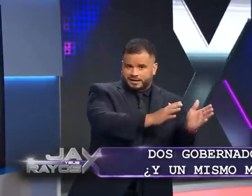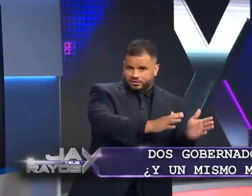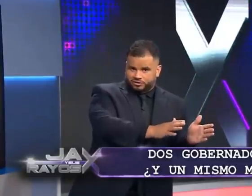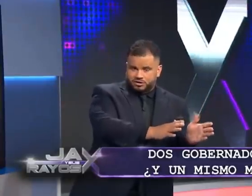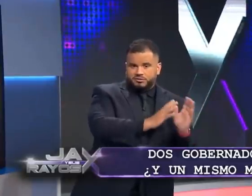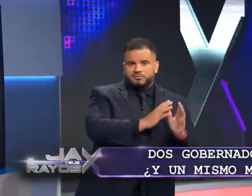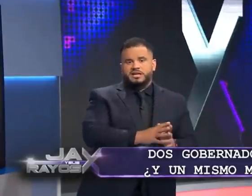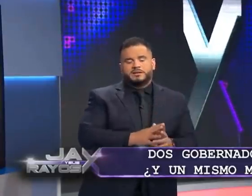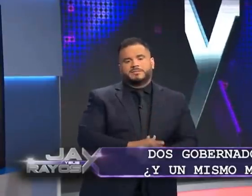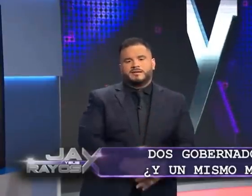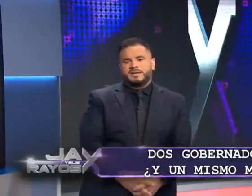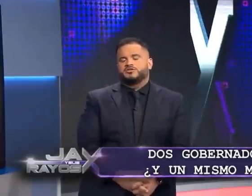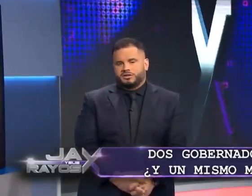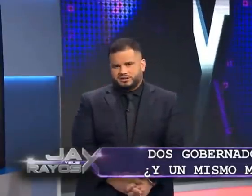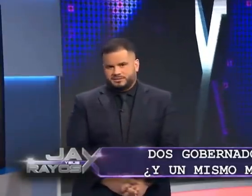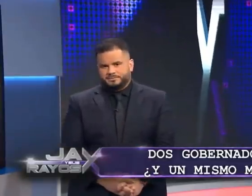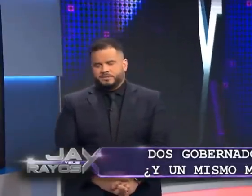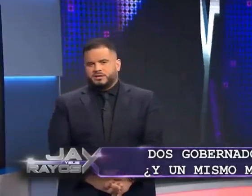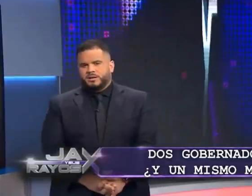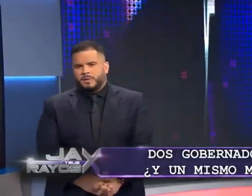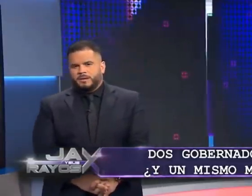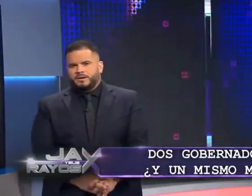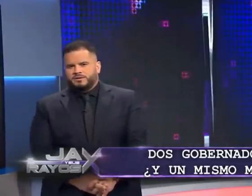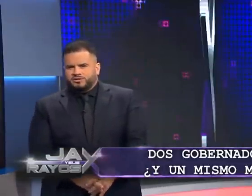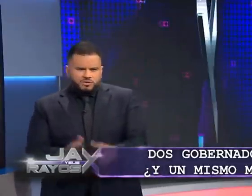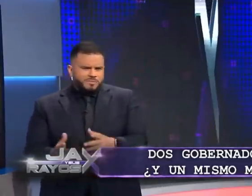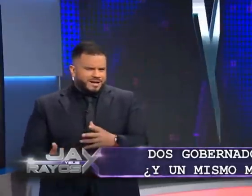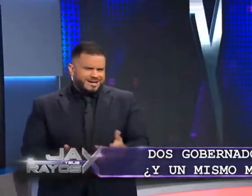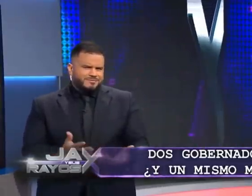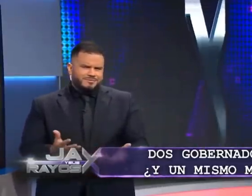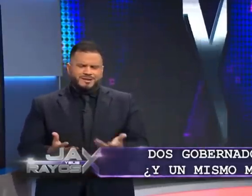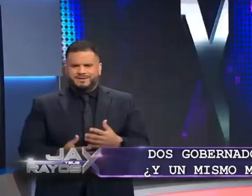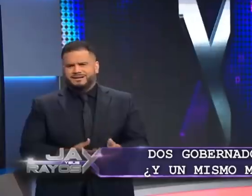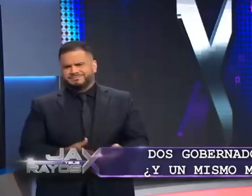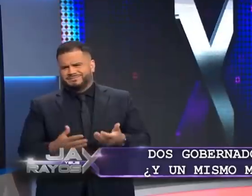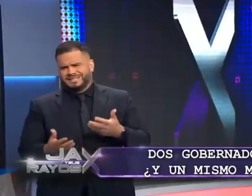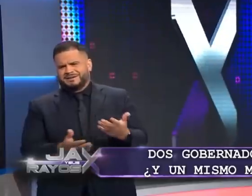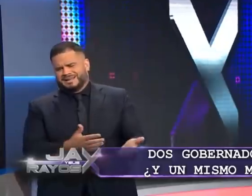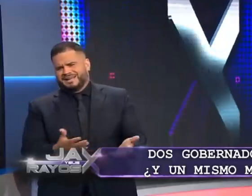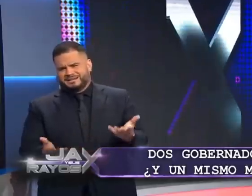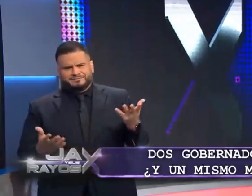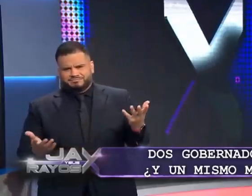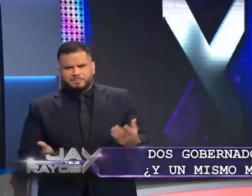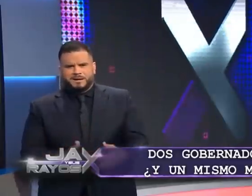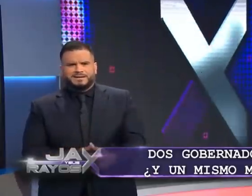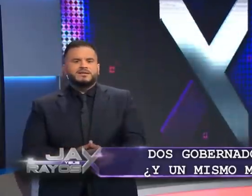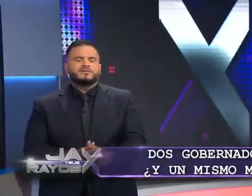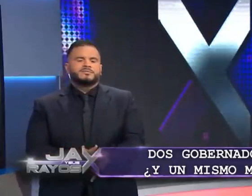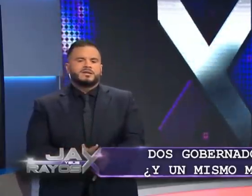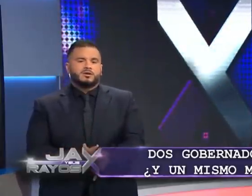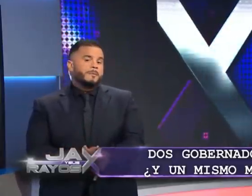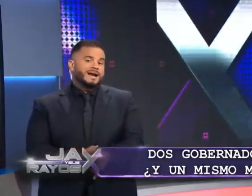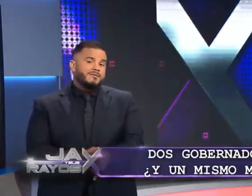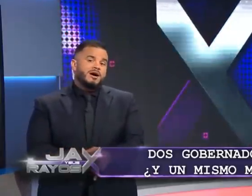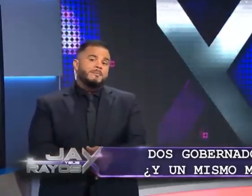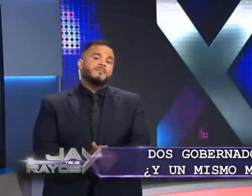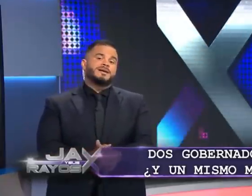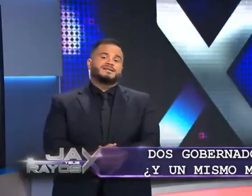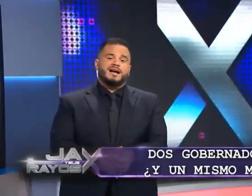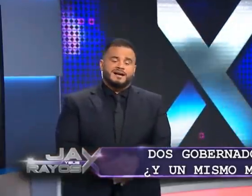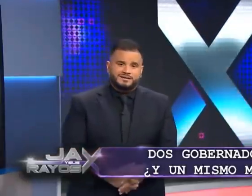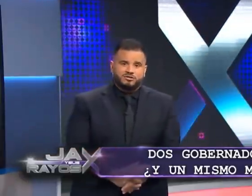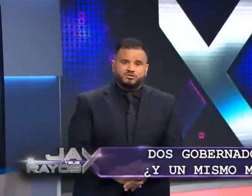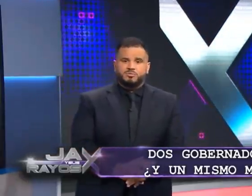que Ricardo Rosselló, Ricky, había dicho antes. Nosotros pues queríamos verificar si de verdad eran tan parecidos. Comparamos